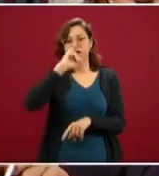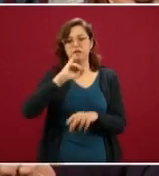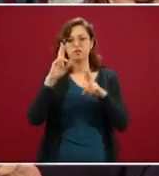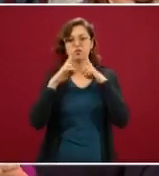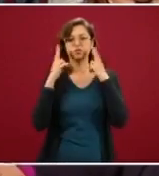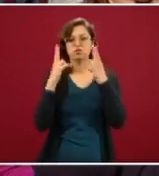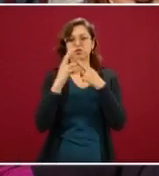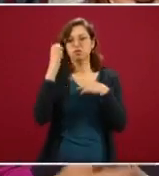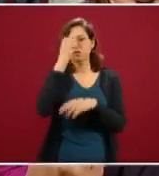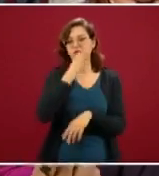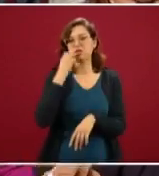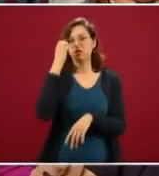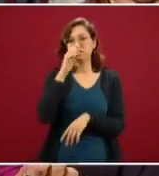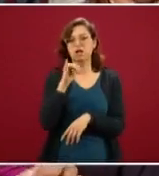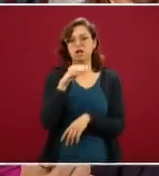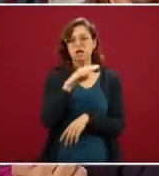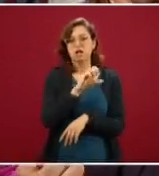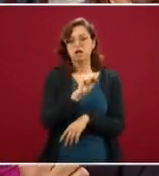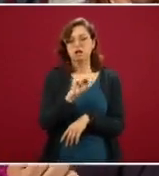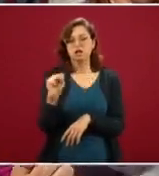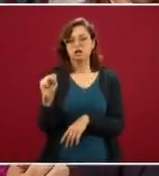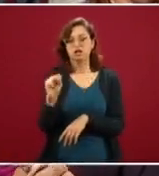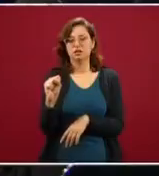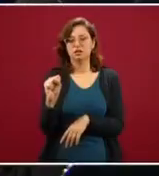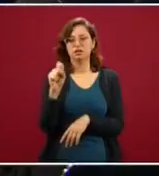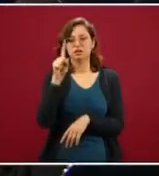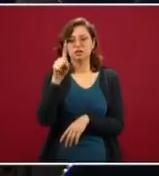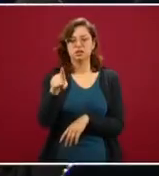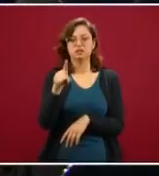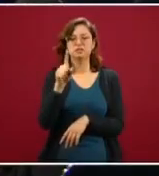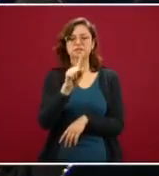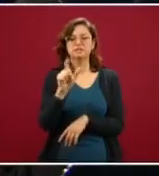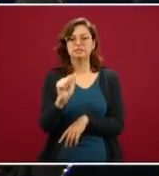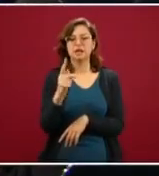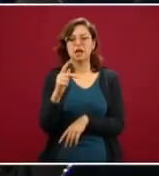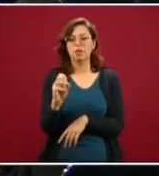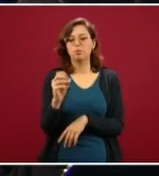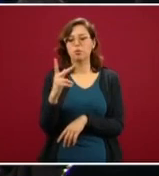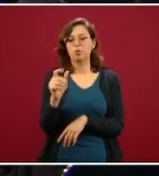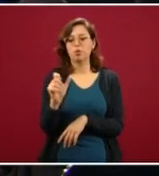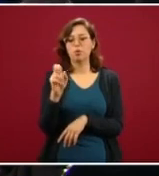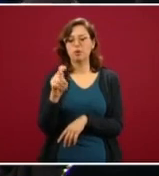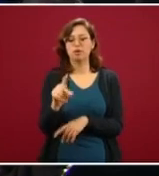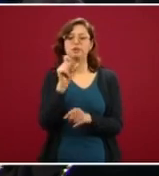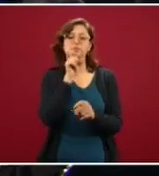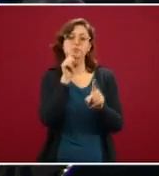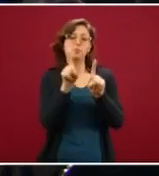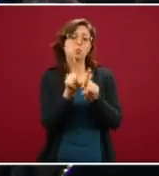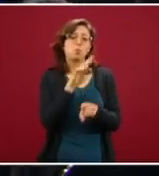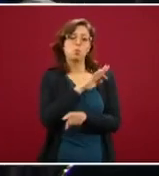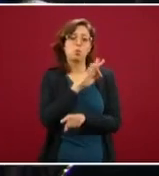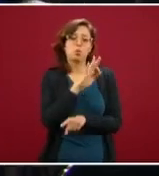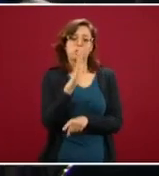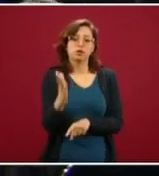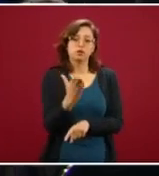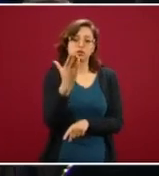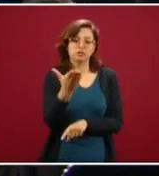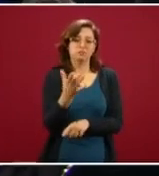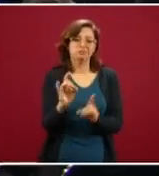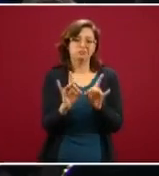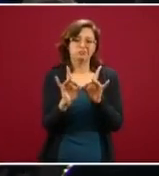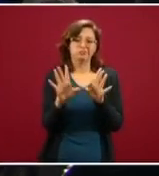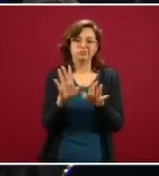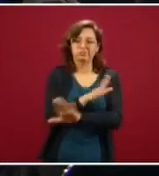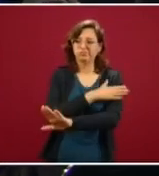de evaluaciones en el IMSS y exedil de Zapopan. También una petición de que a ver si podría pues evitarse esto,